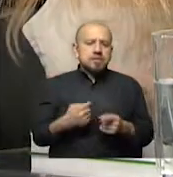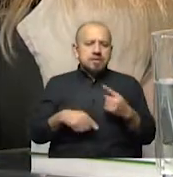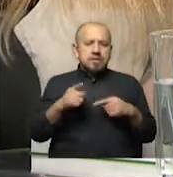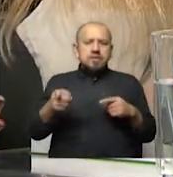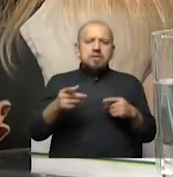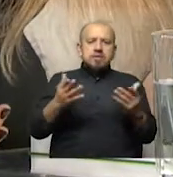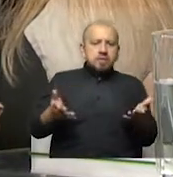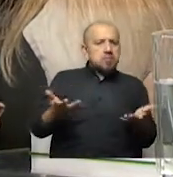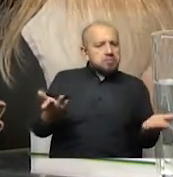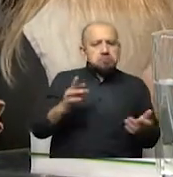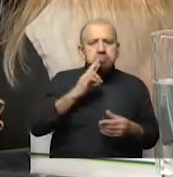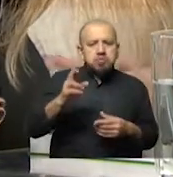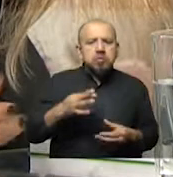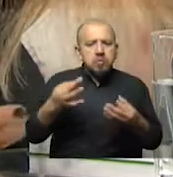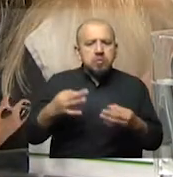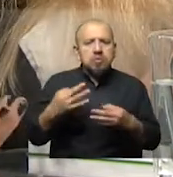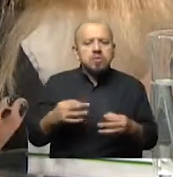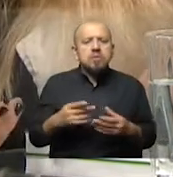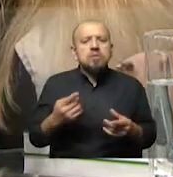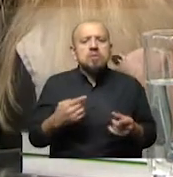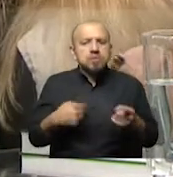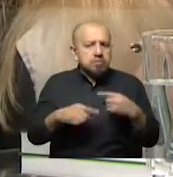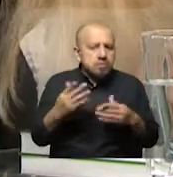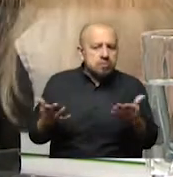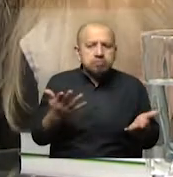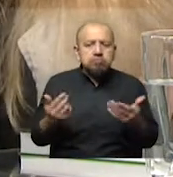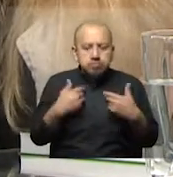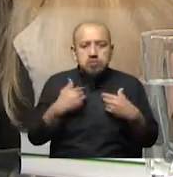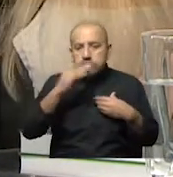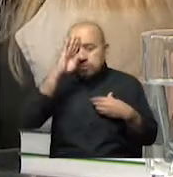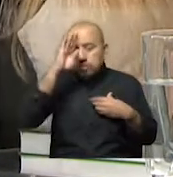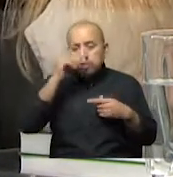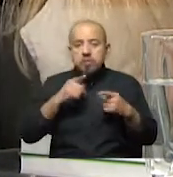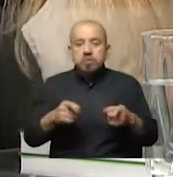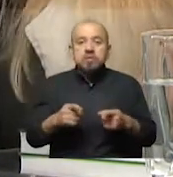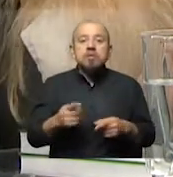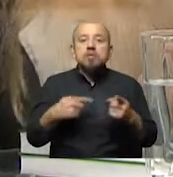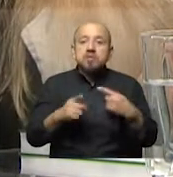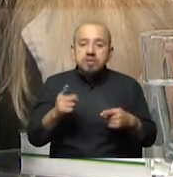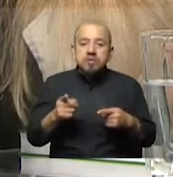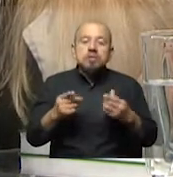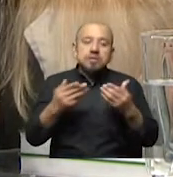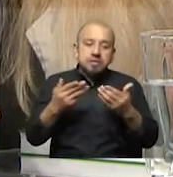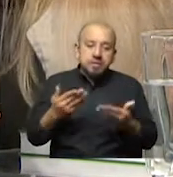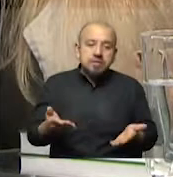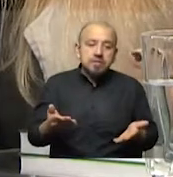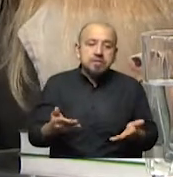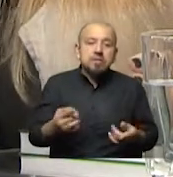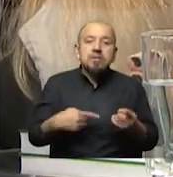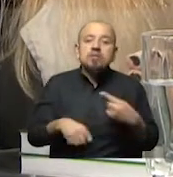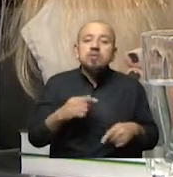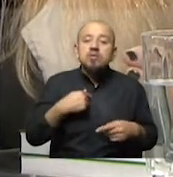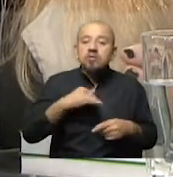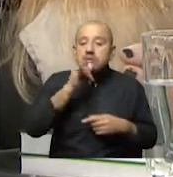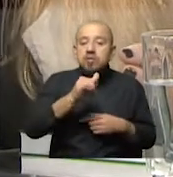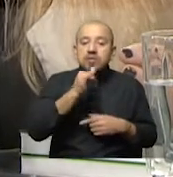respondiste tu bárbaro Qué bárbara Cuál es la gracia si yo lo aprendí de vos y entonces ella era tan generosa me dijo pero yo te